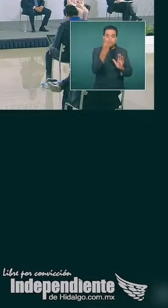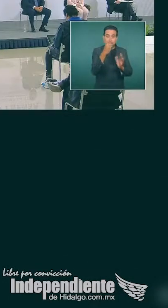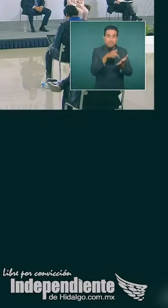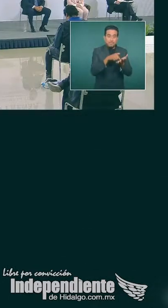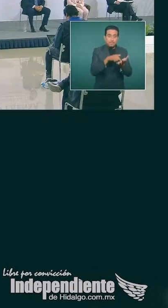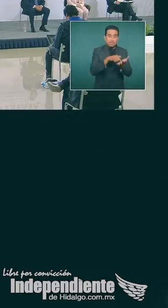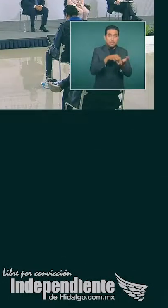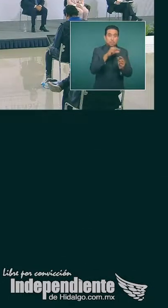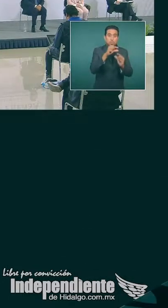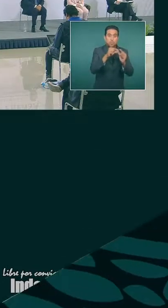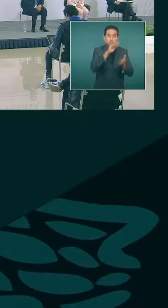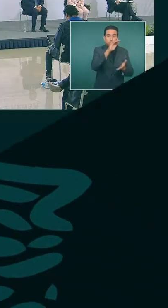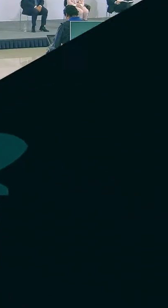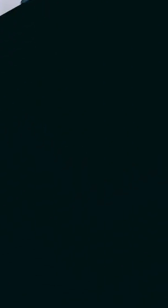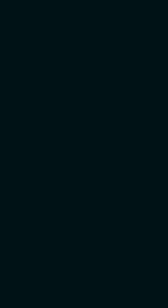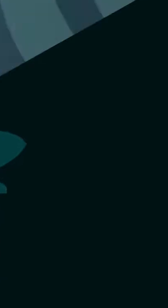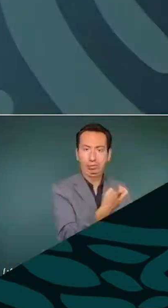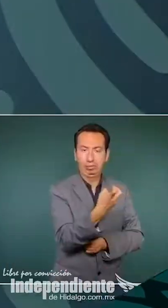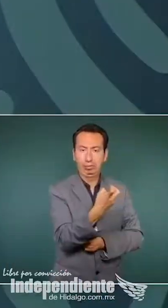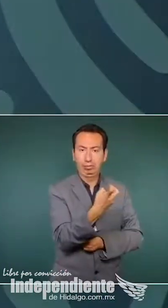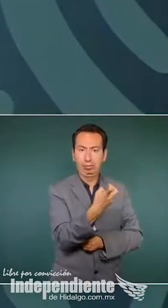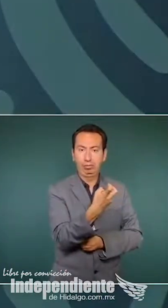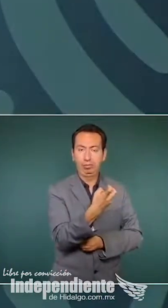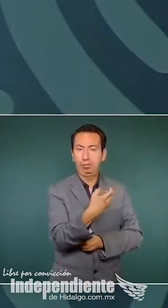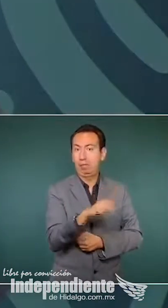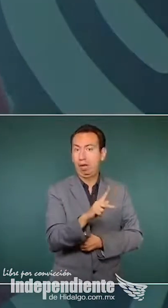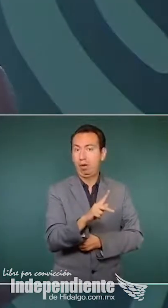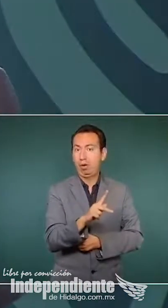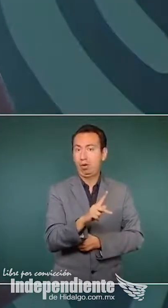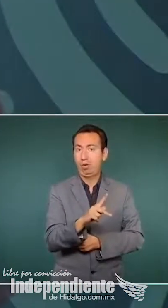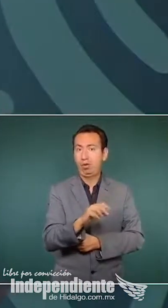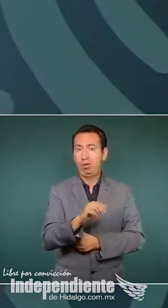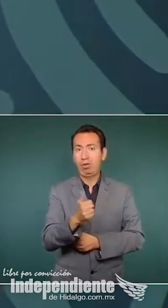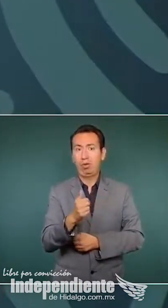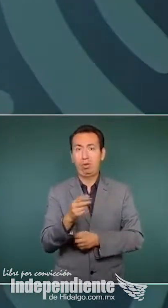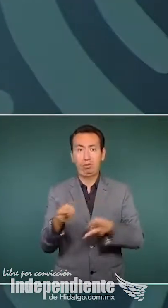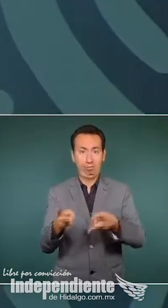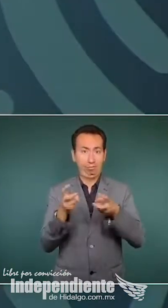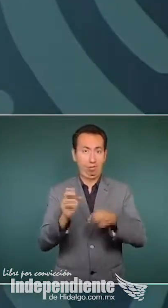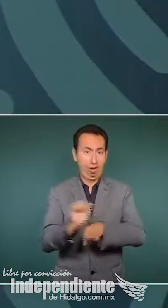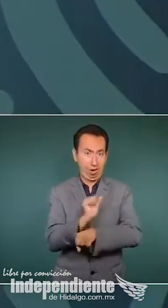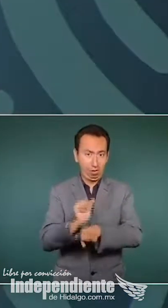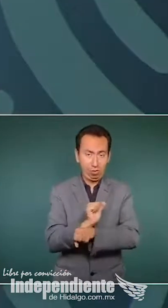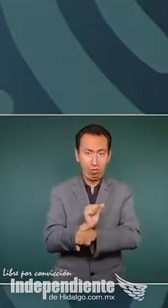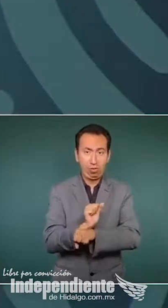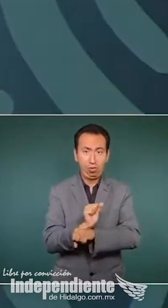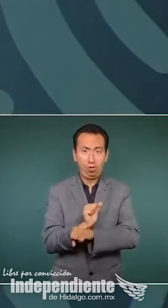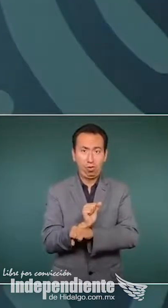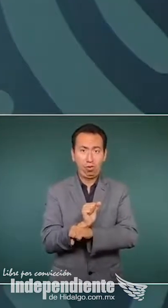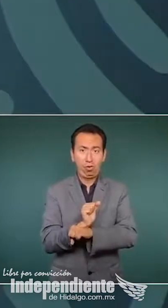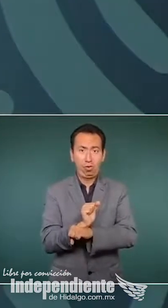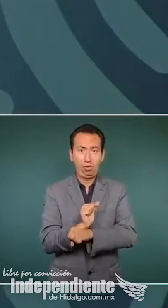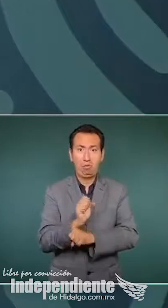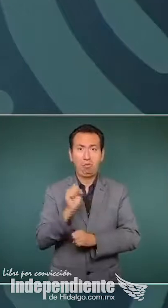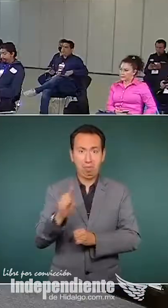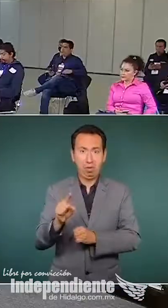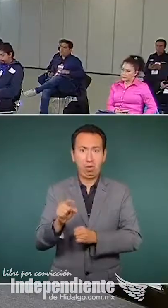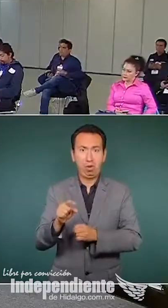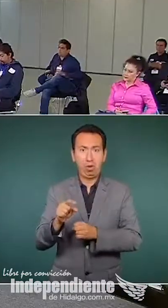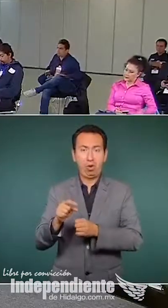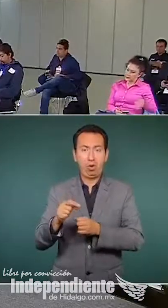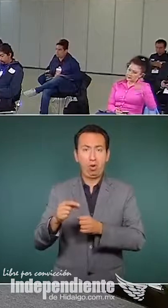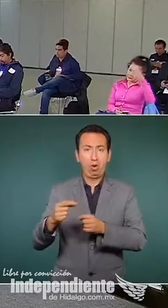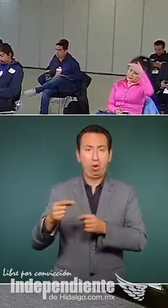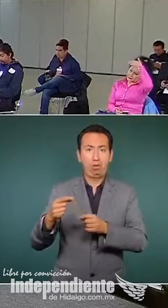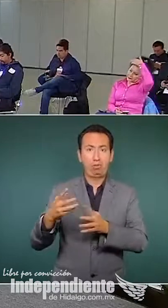transeúnte, excepto en el caso del homicidio doloso. En el caso de robo de vehículo, en general, y robo de vehículo con violencia,